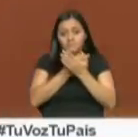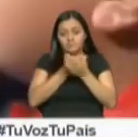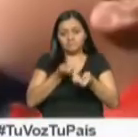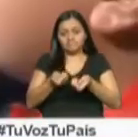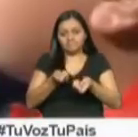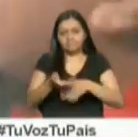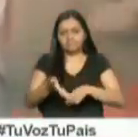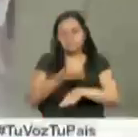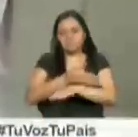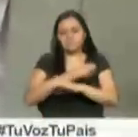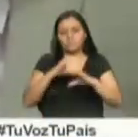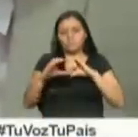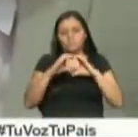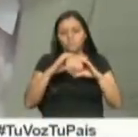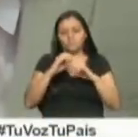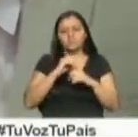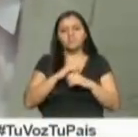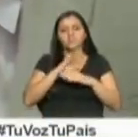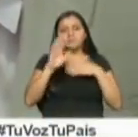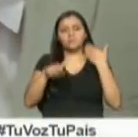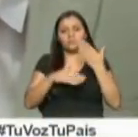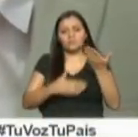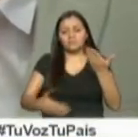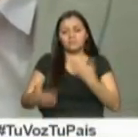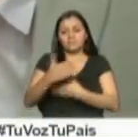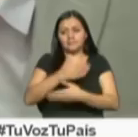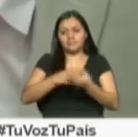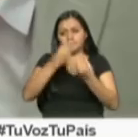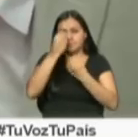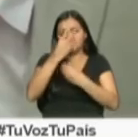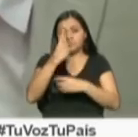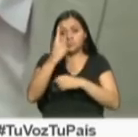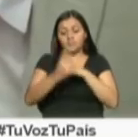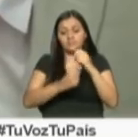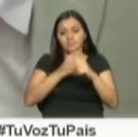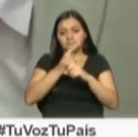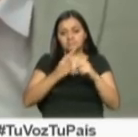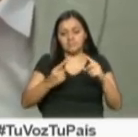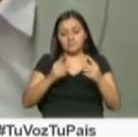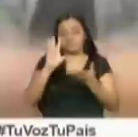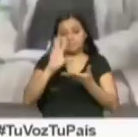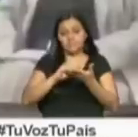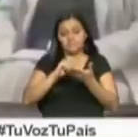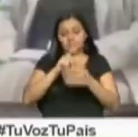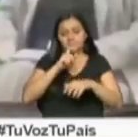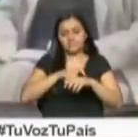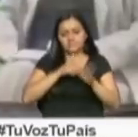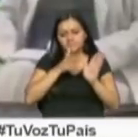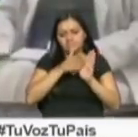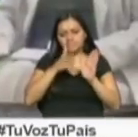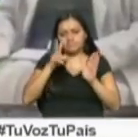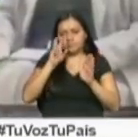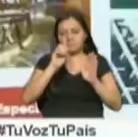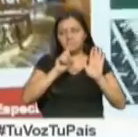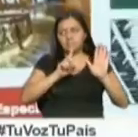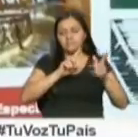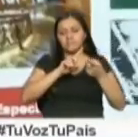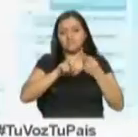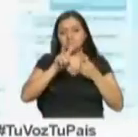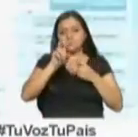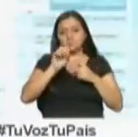en el país. La recopilación de la información tomó 1 año y medio y el periodo analizado es desde el 2006 hasta